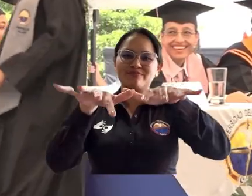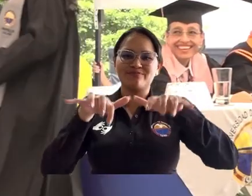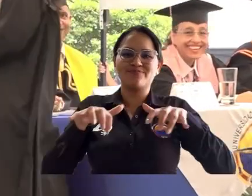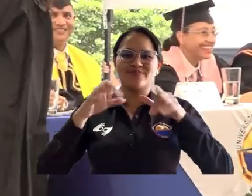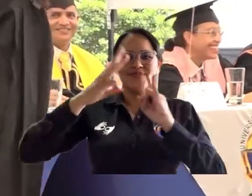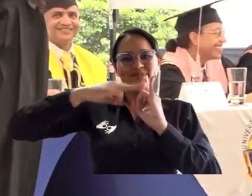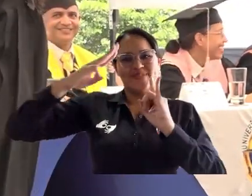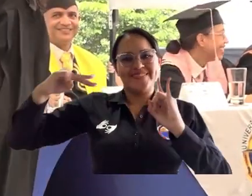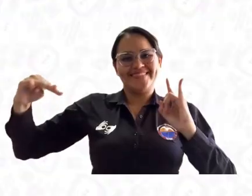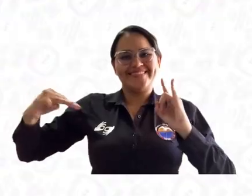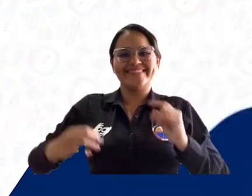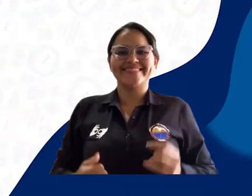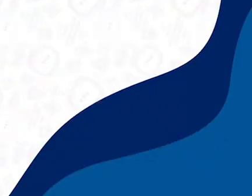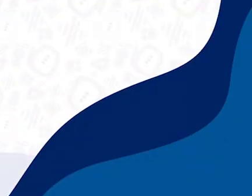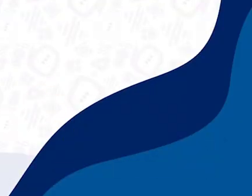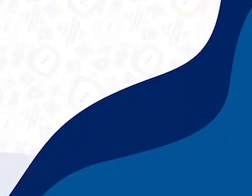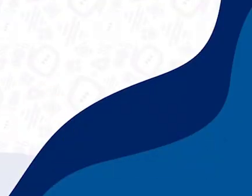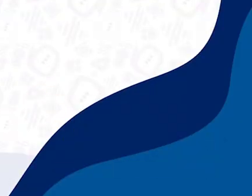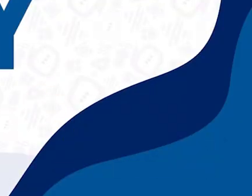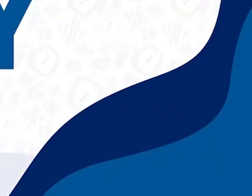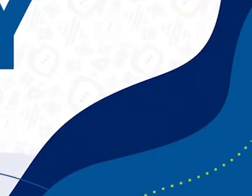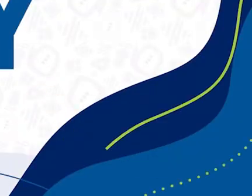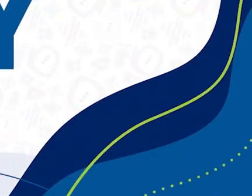desarrolladas en el campus universitario.